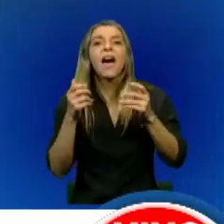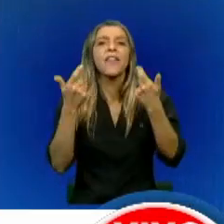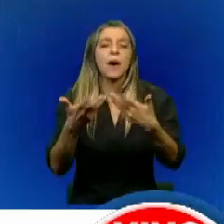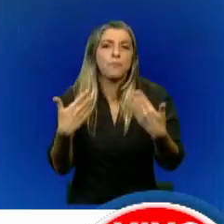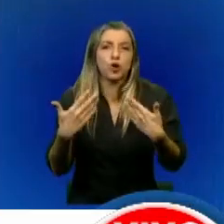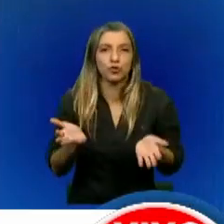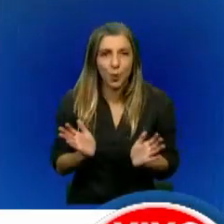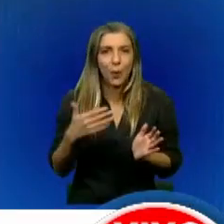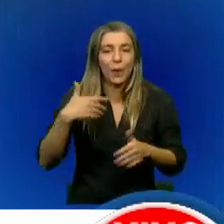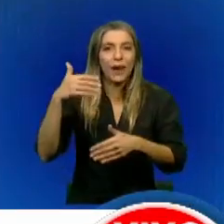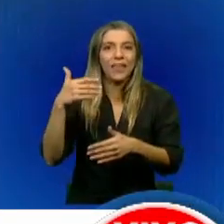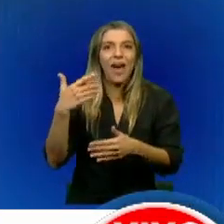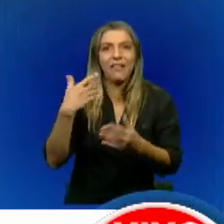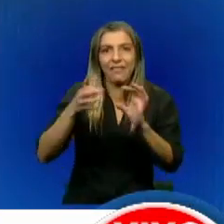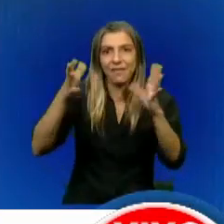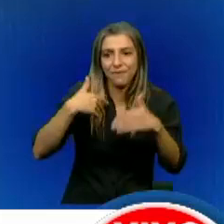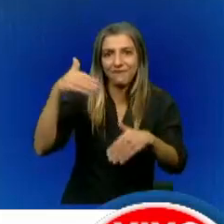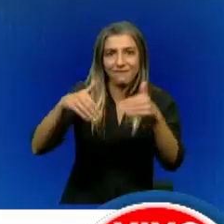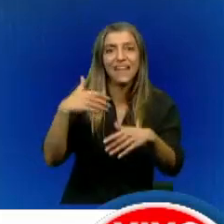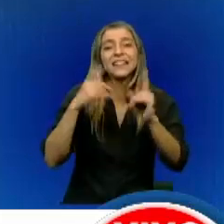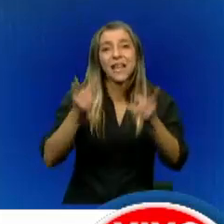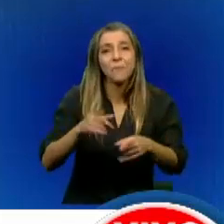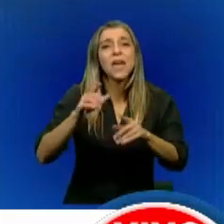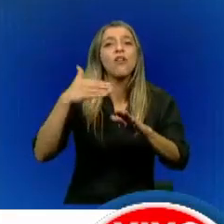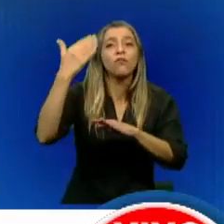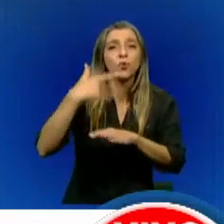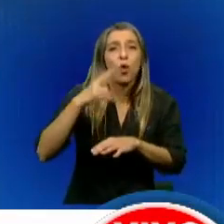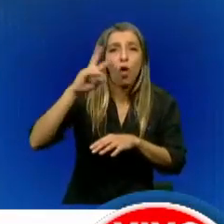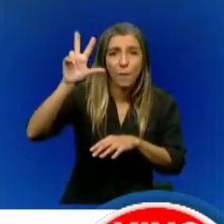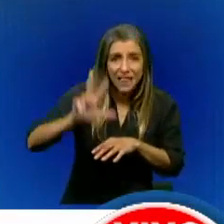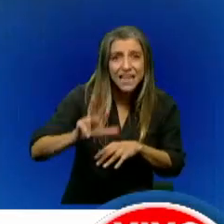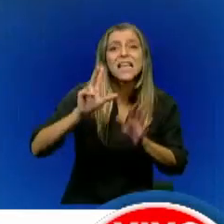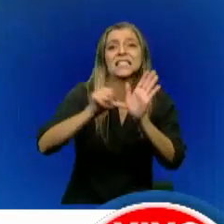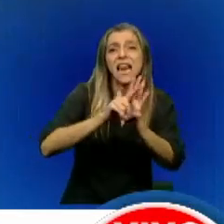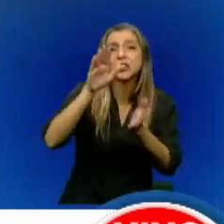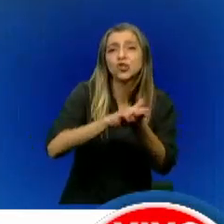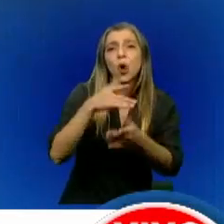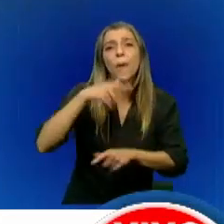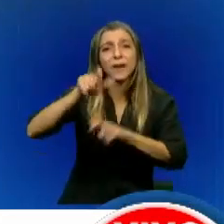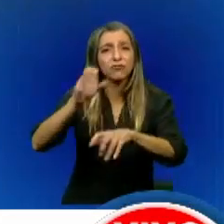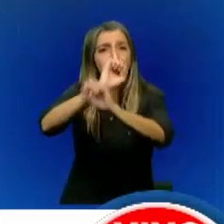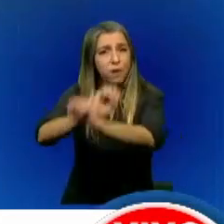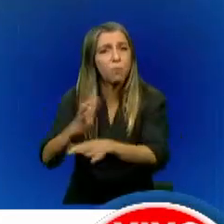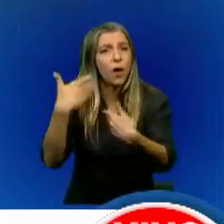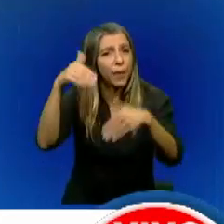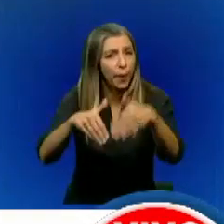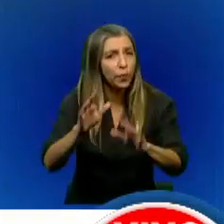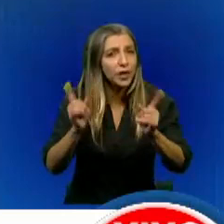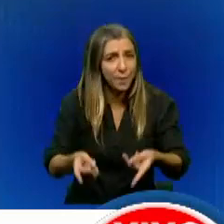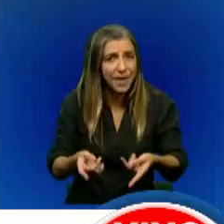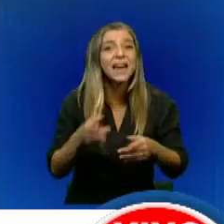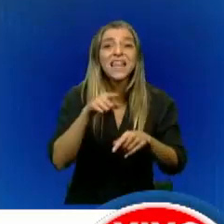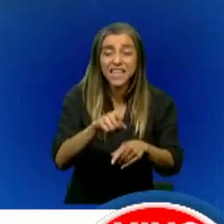los privados de libertad. También haciendo efectivos esos derechos políticos consagrados en los